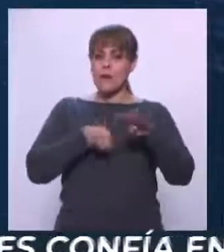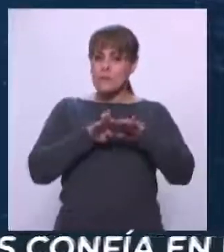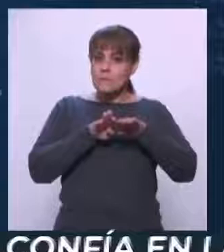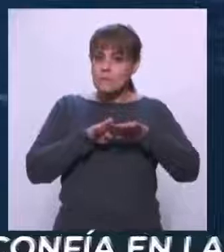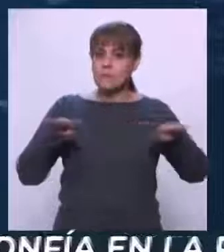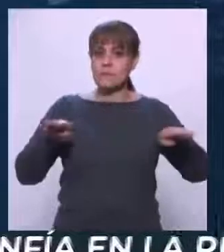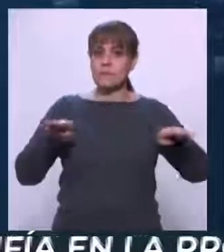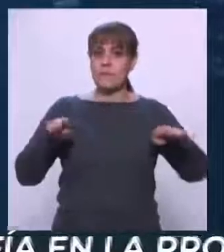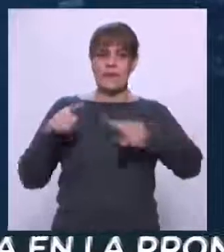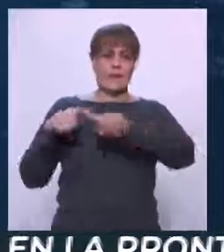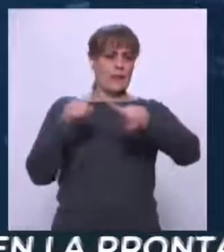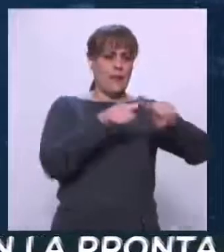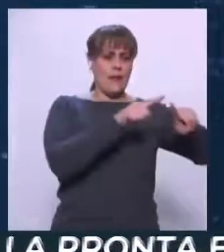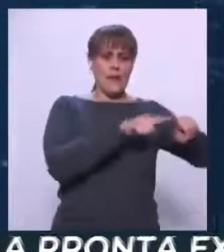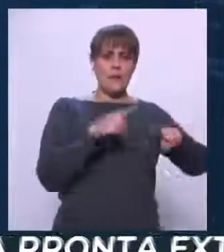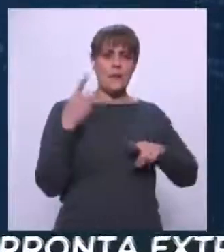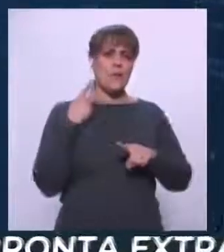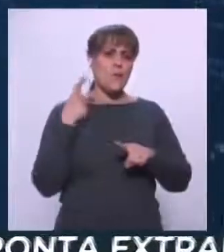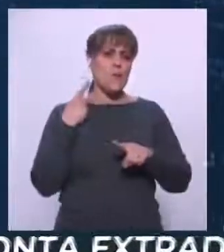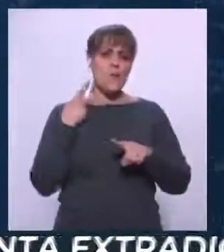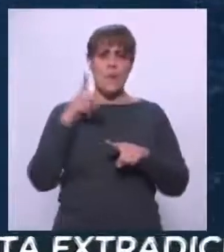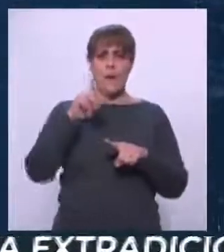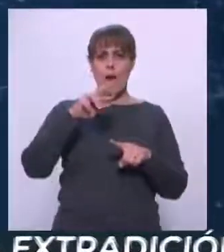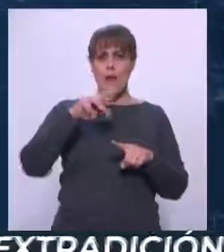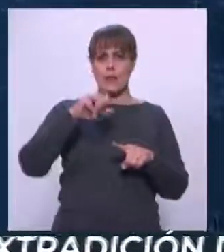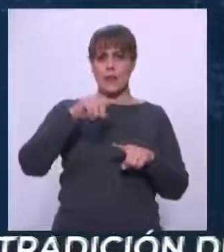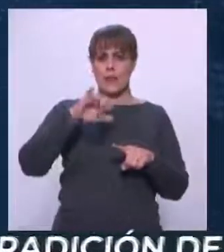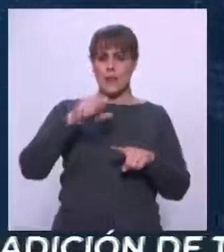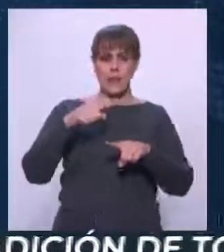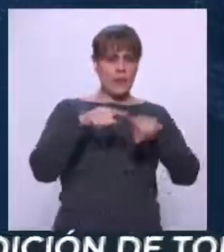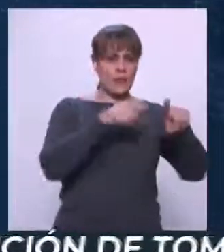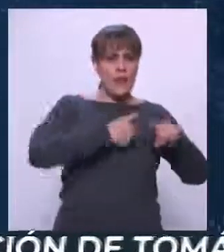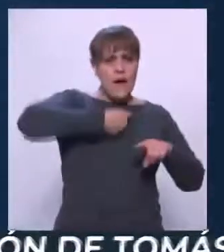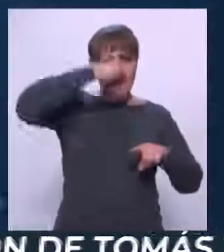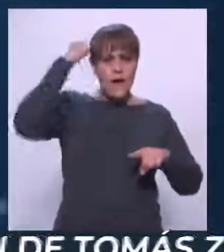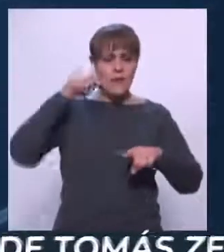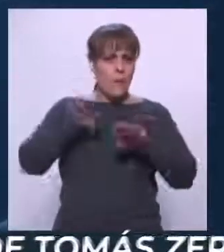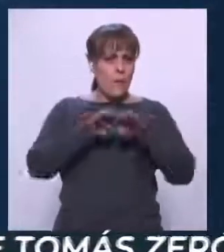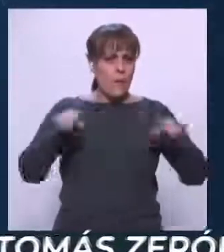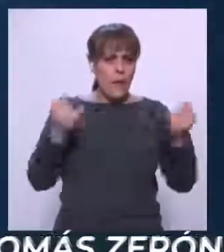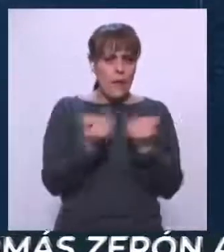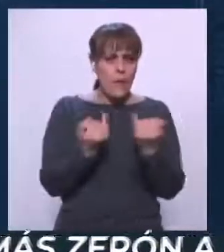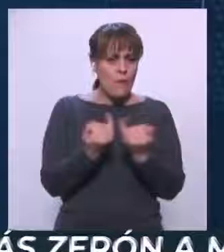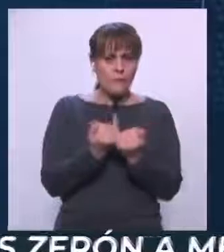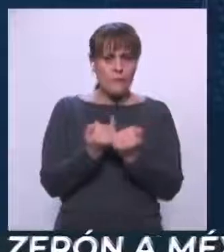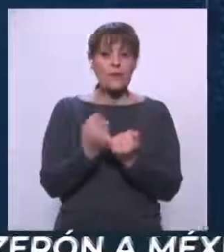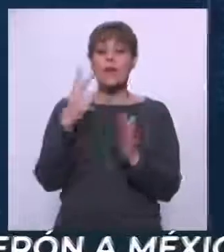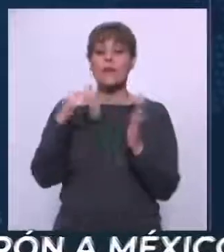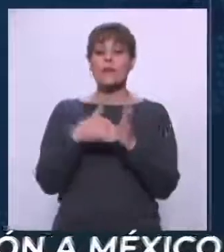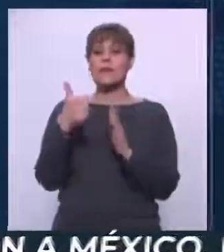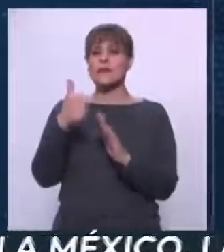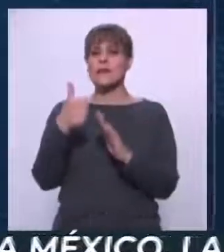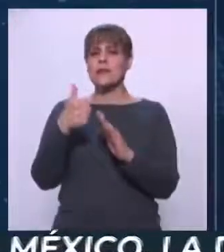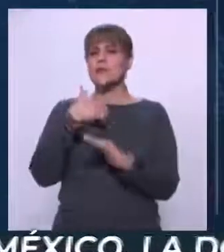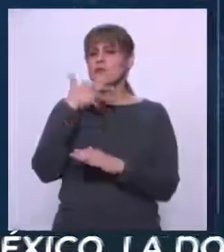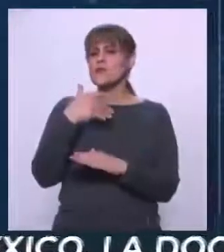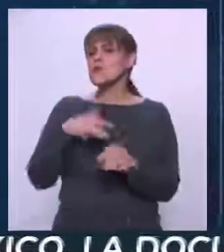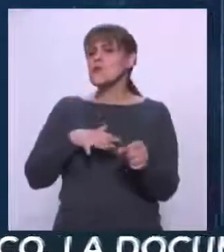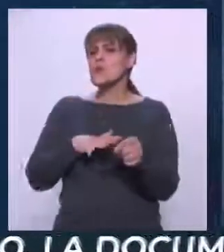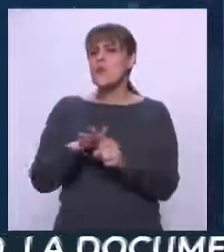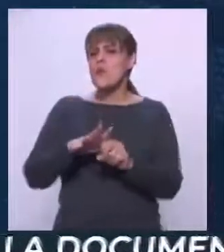entre partidos y candidatos. Y en el caso de la elección del 2006, el fraude no es solamente